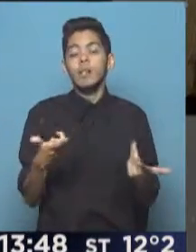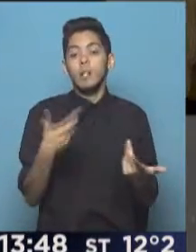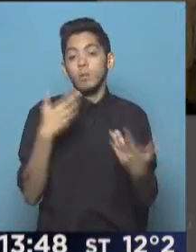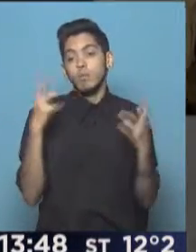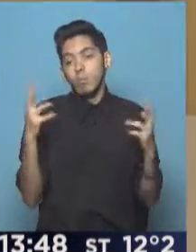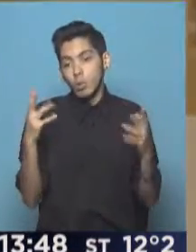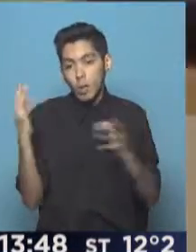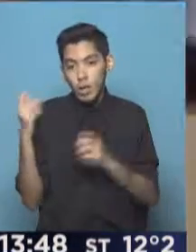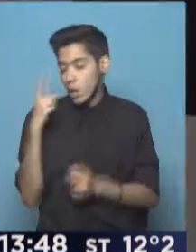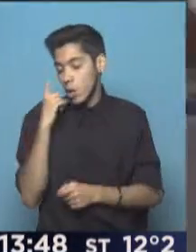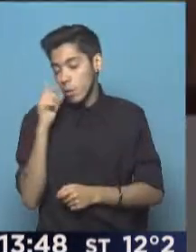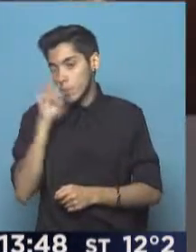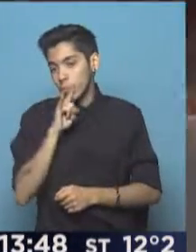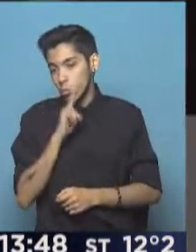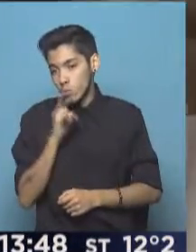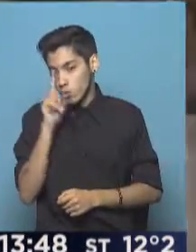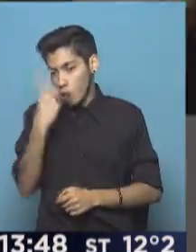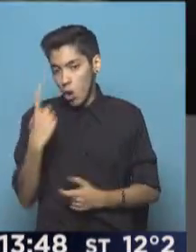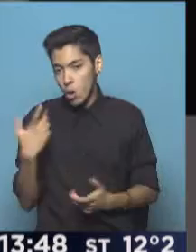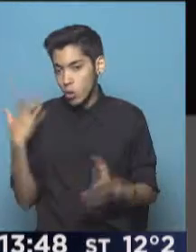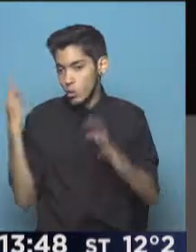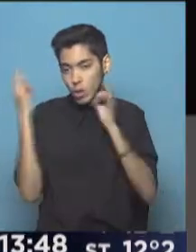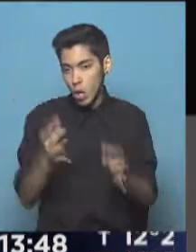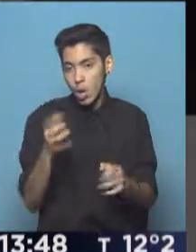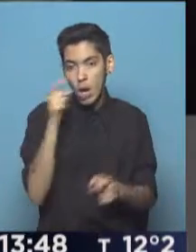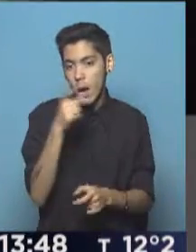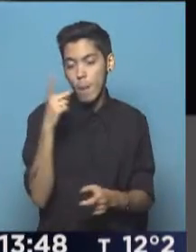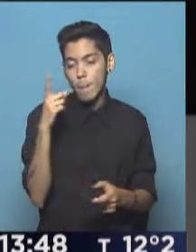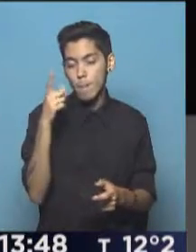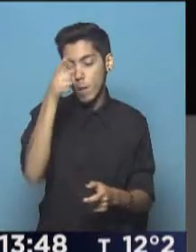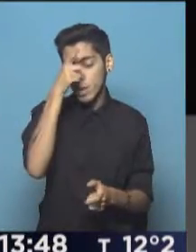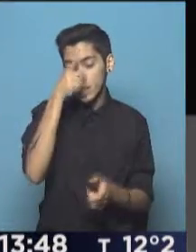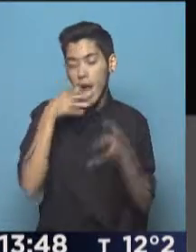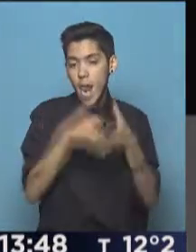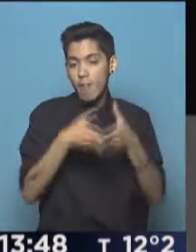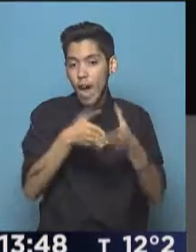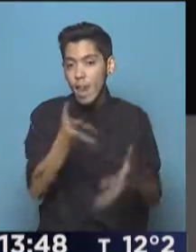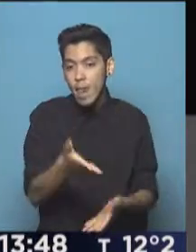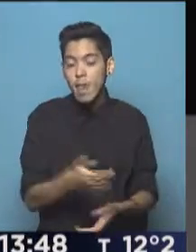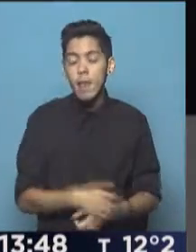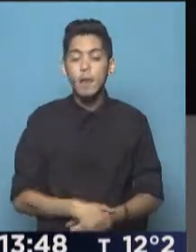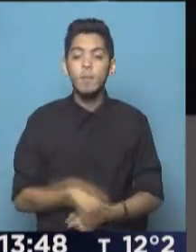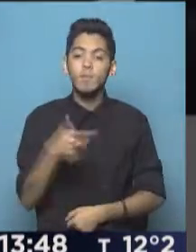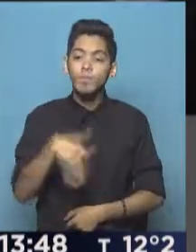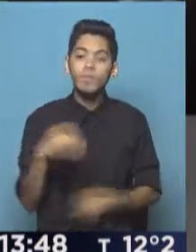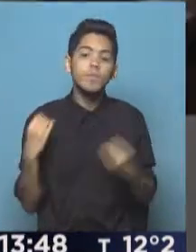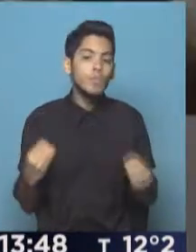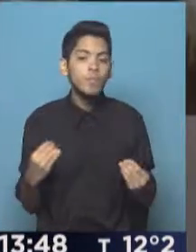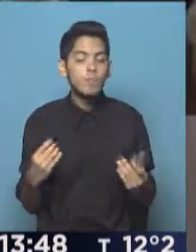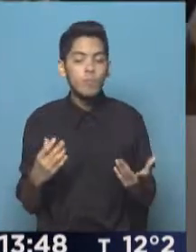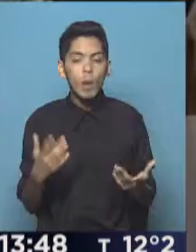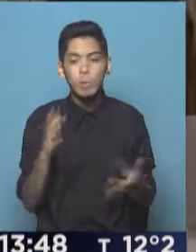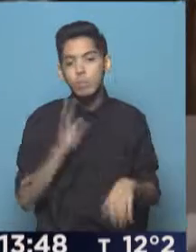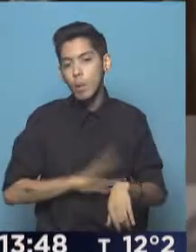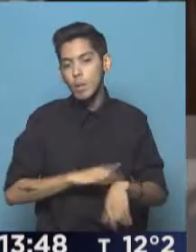entregó en la prefectura, y comenzará ahora ya el momento de la